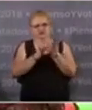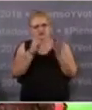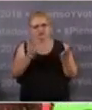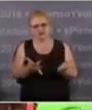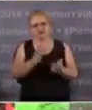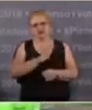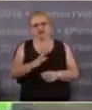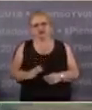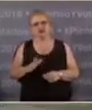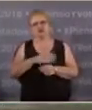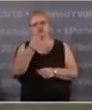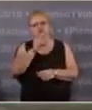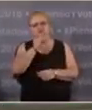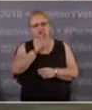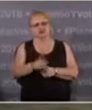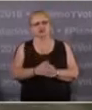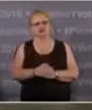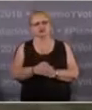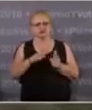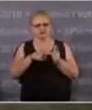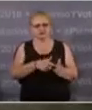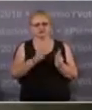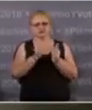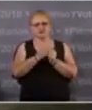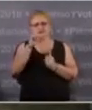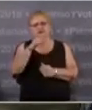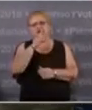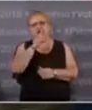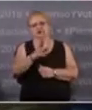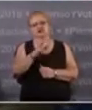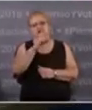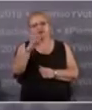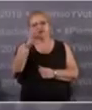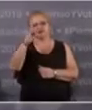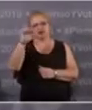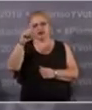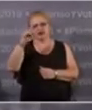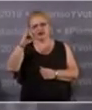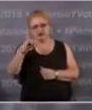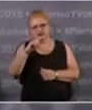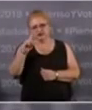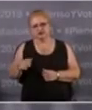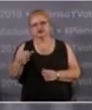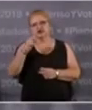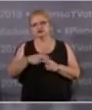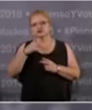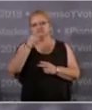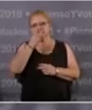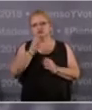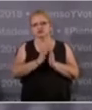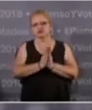gracias, candidato, por su respuesta. Continuamos entonces con la respuesta de Beatriz Manrique. Hasta en un minuto, candidata, por